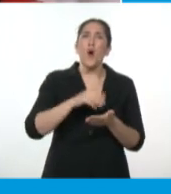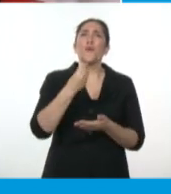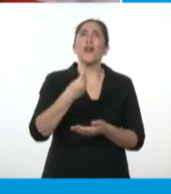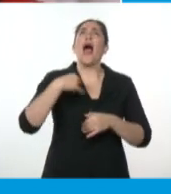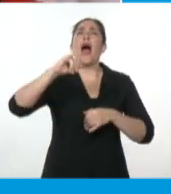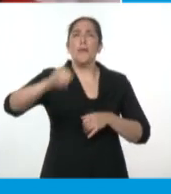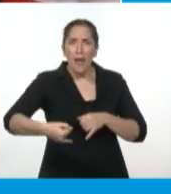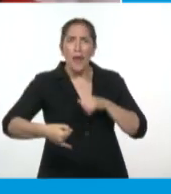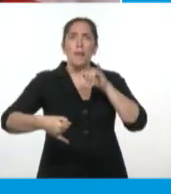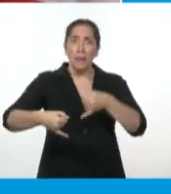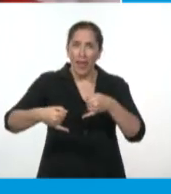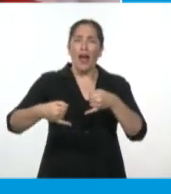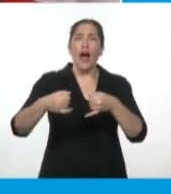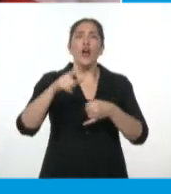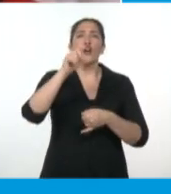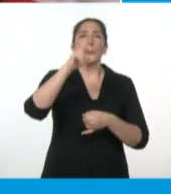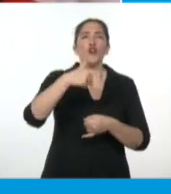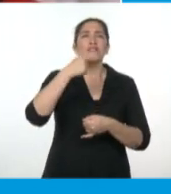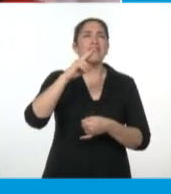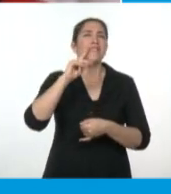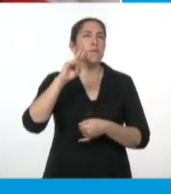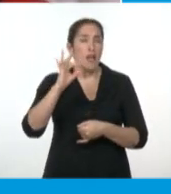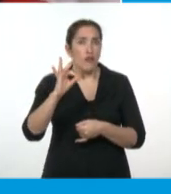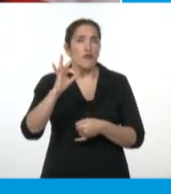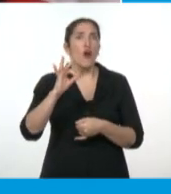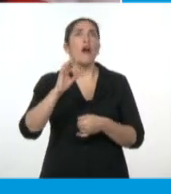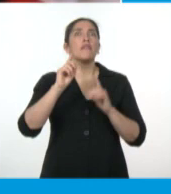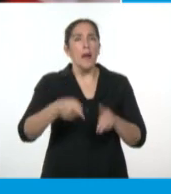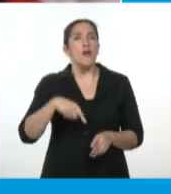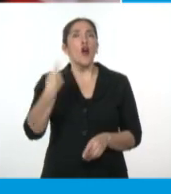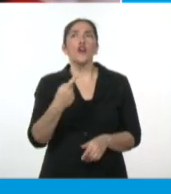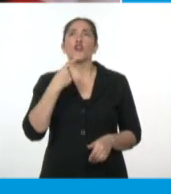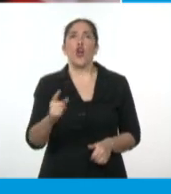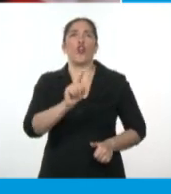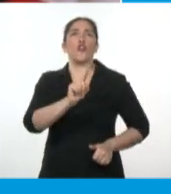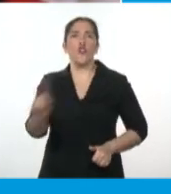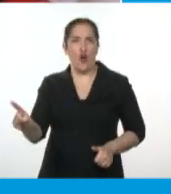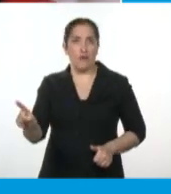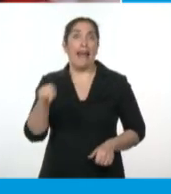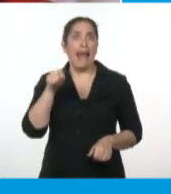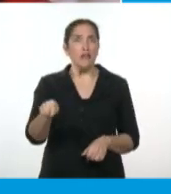que aparece el no consentimiento. Y esto me parece fundamental.